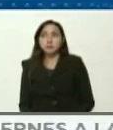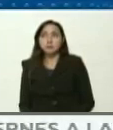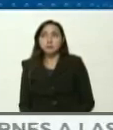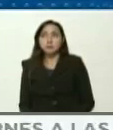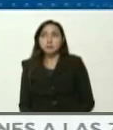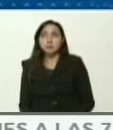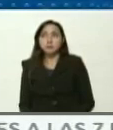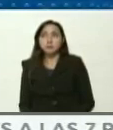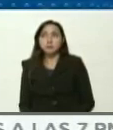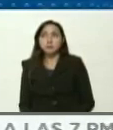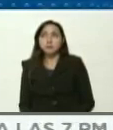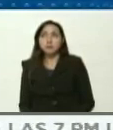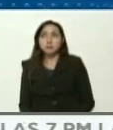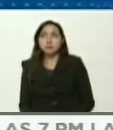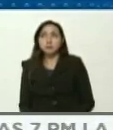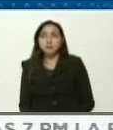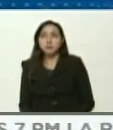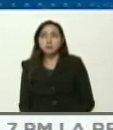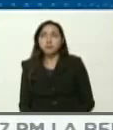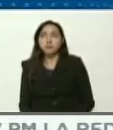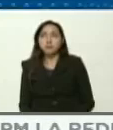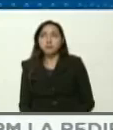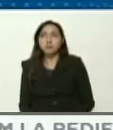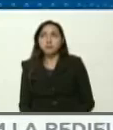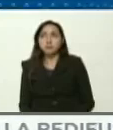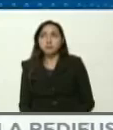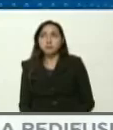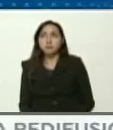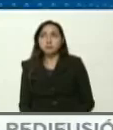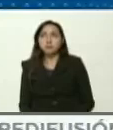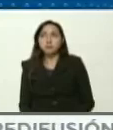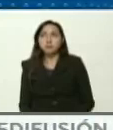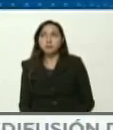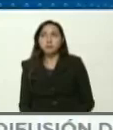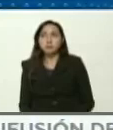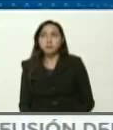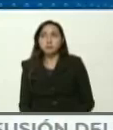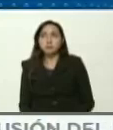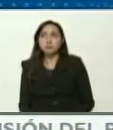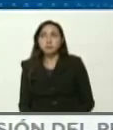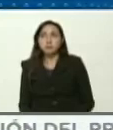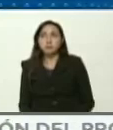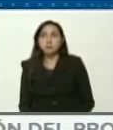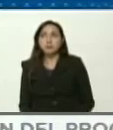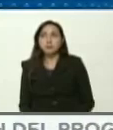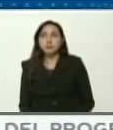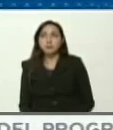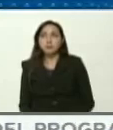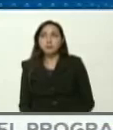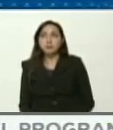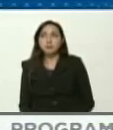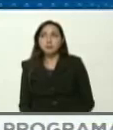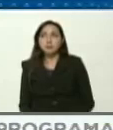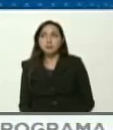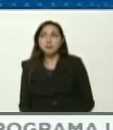se escucha al jinete azuzar y el